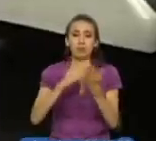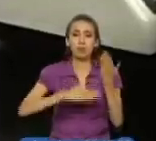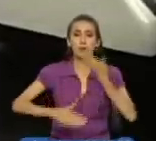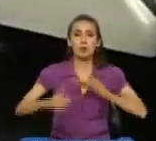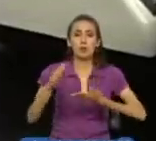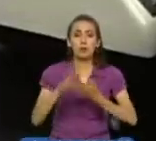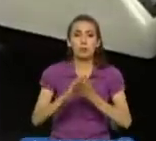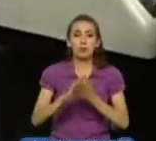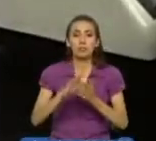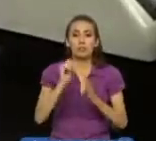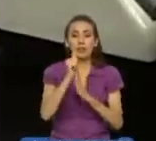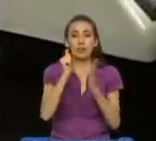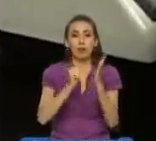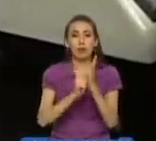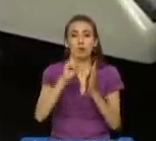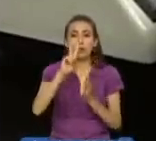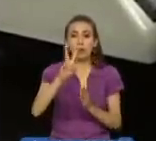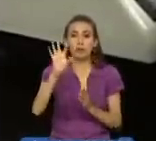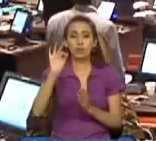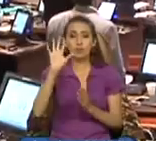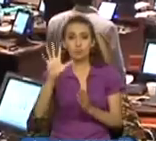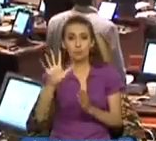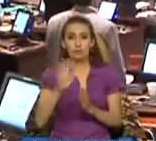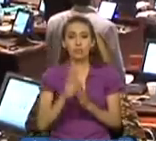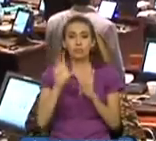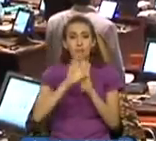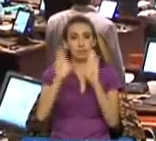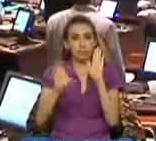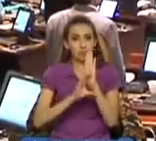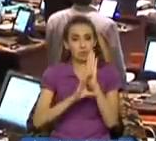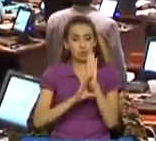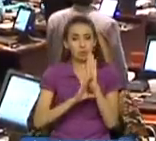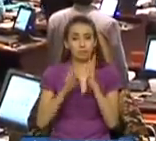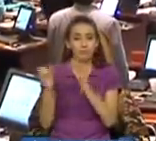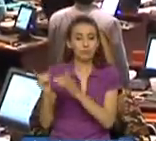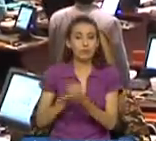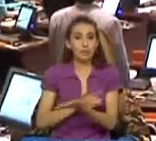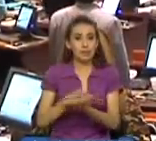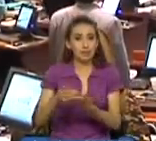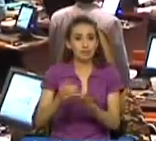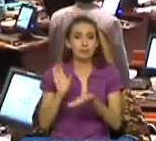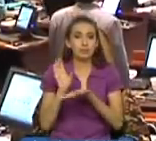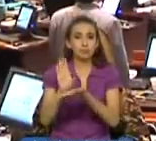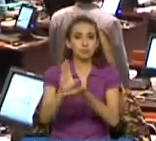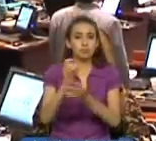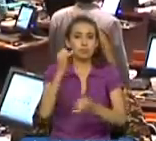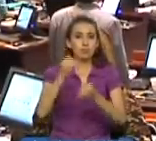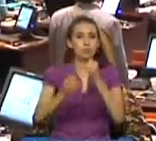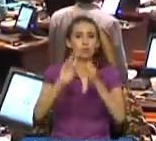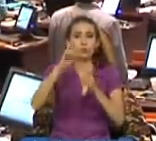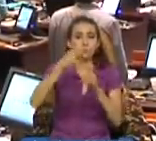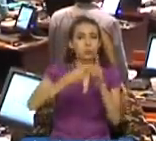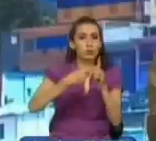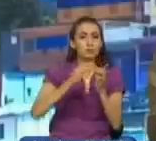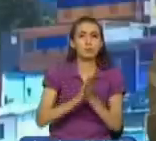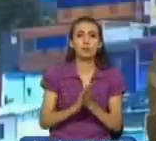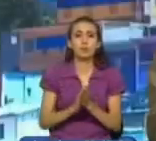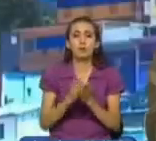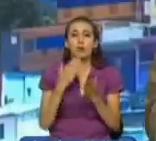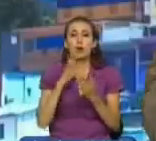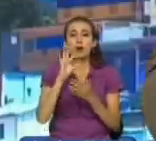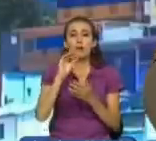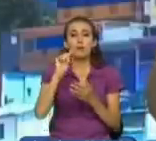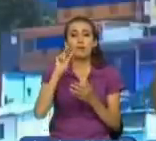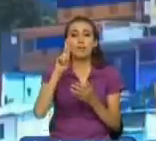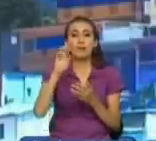dice el artículo 295 de la constitución en estas semanas de de gará a la asamblea la proforma para los dos últimos trimestres del año para Fausto